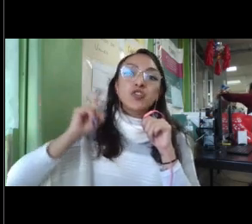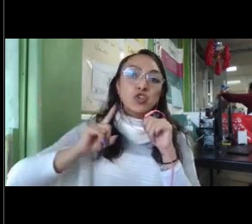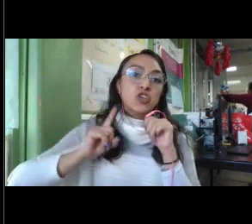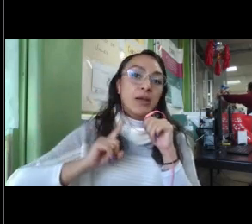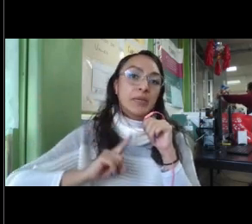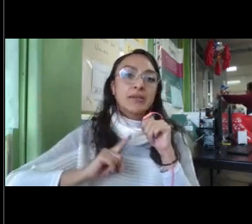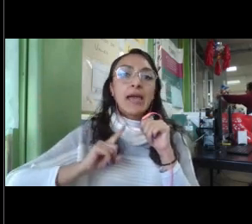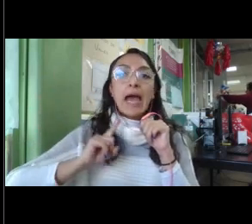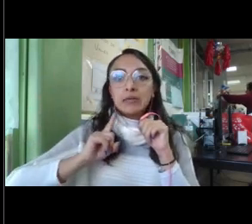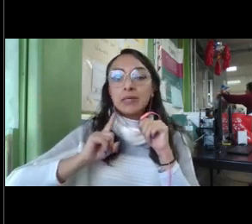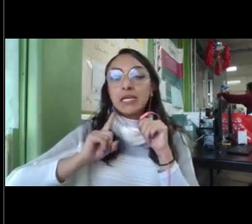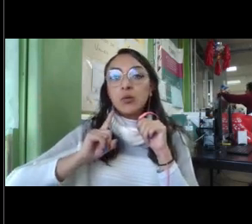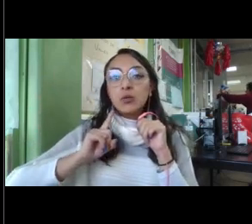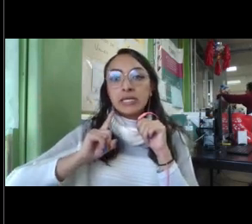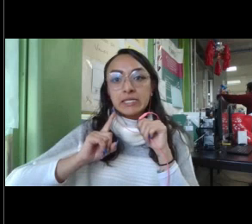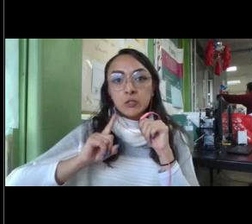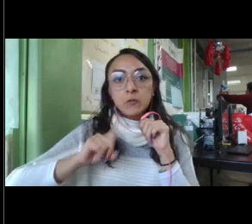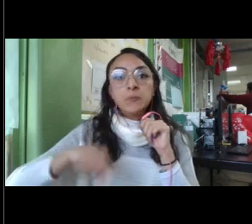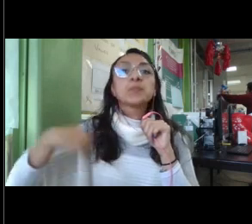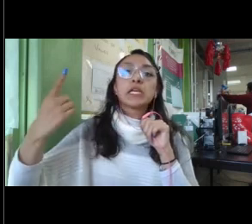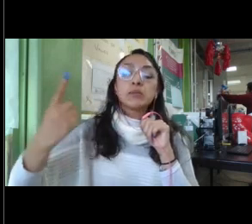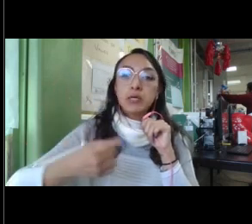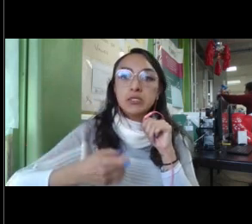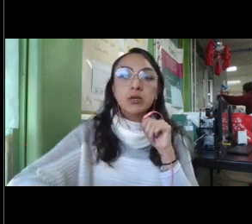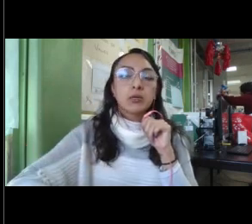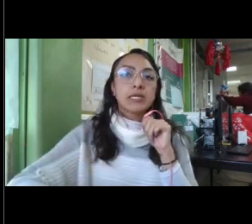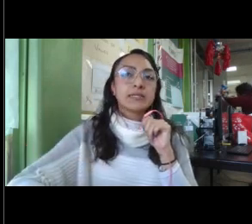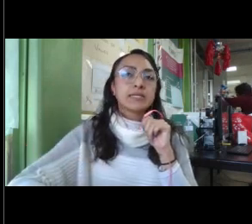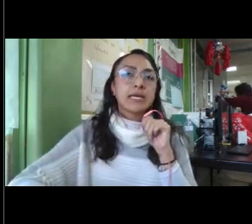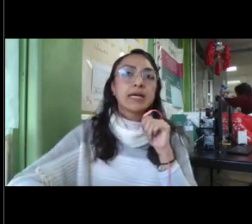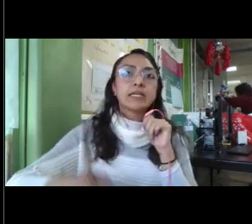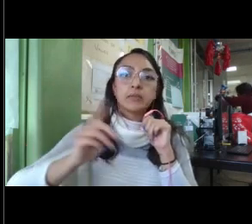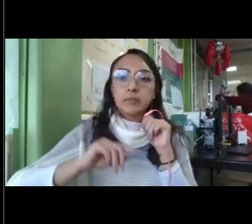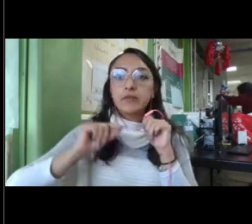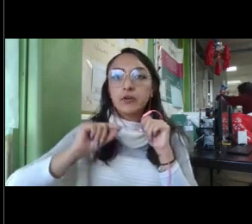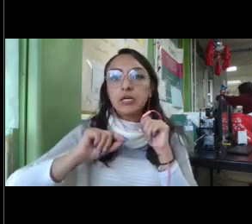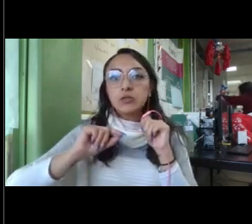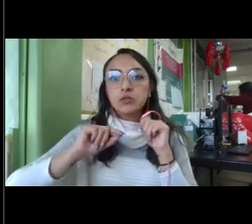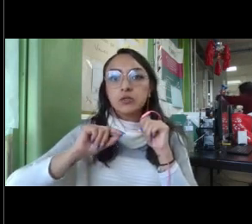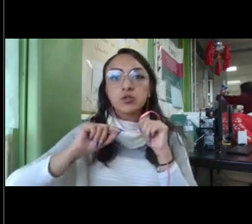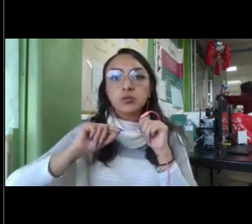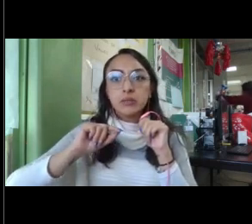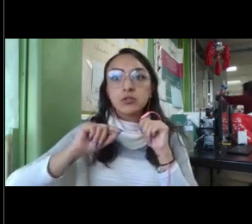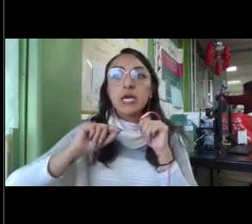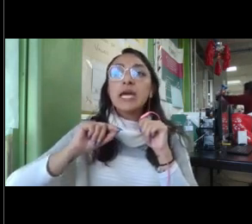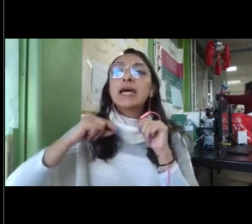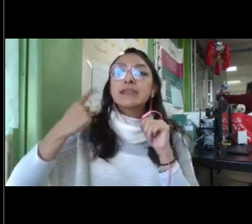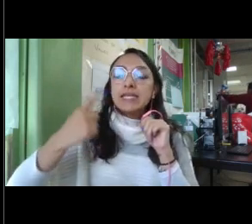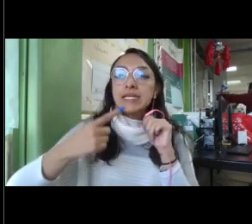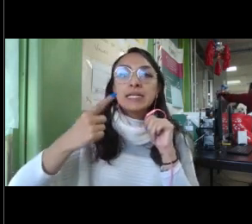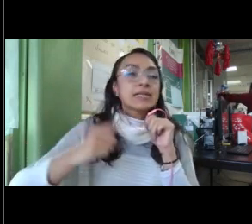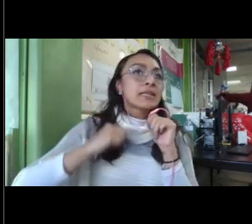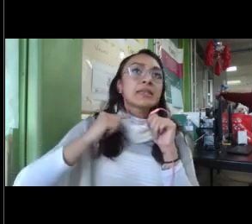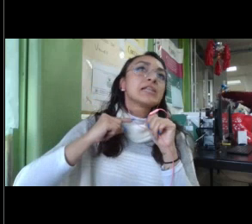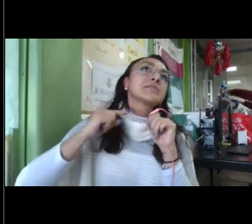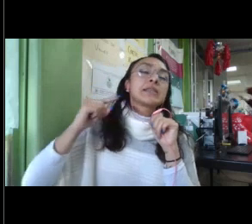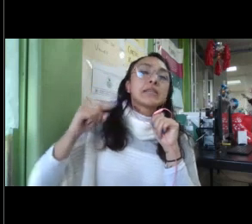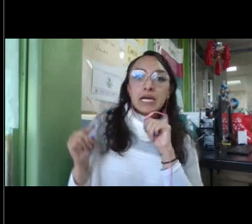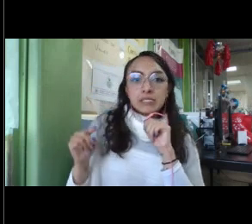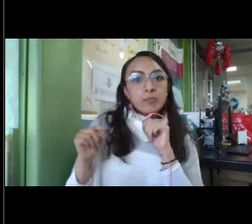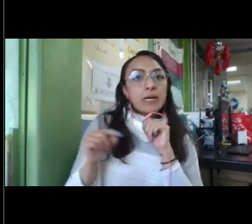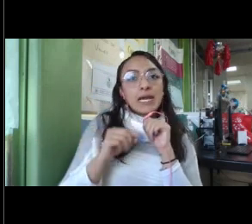potenciales no solamente a nivel de comunicación. Y por eso, como les decía en el primer foro que nosotros tuvimos, tiene